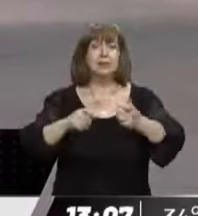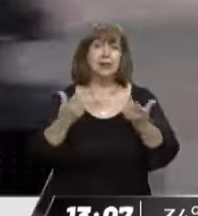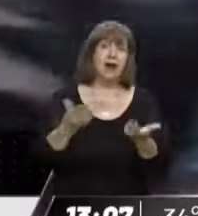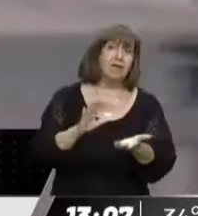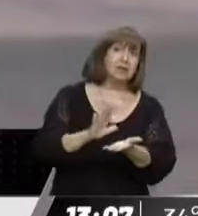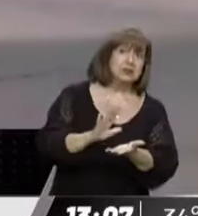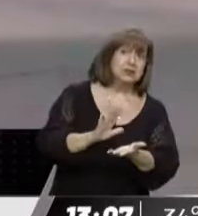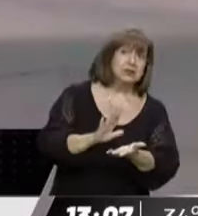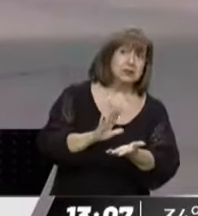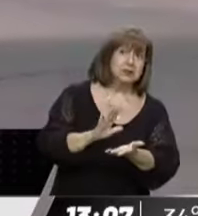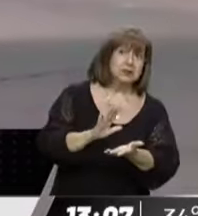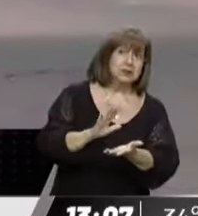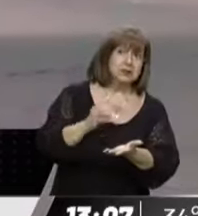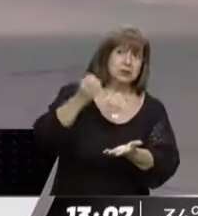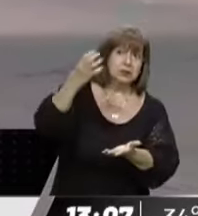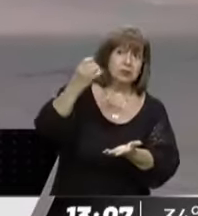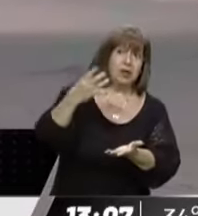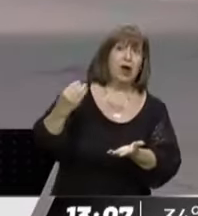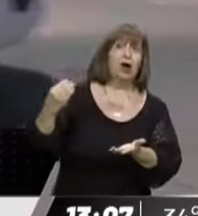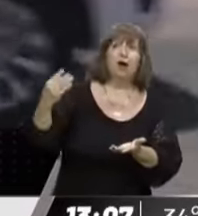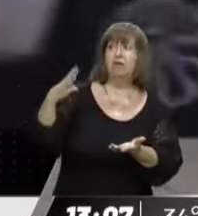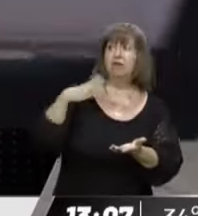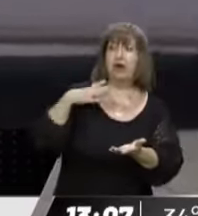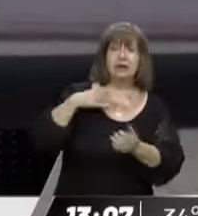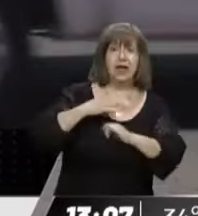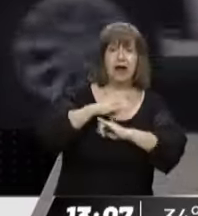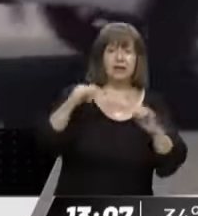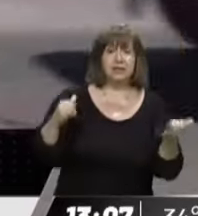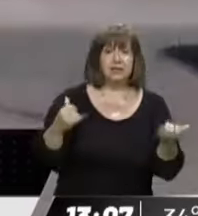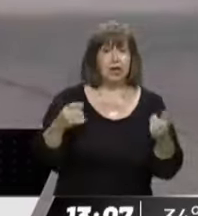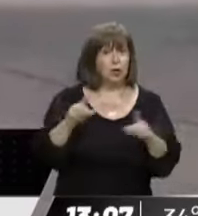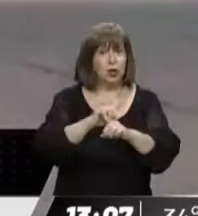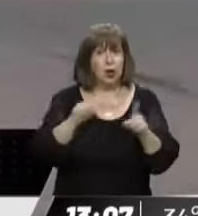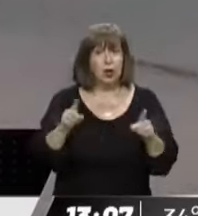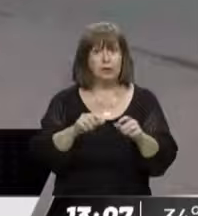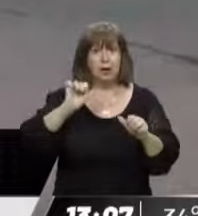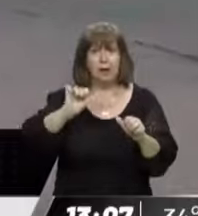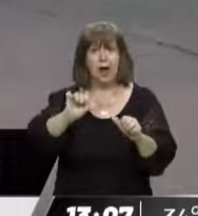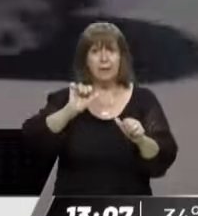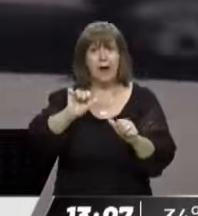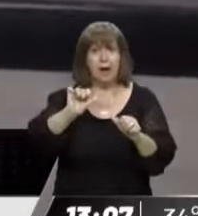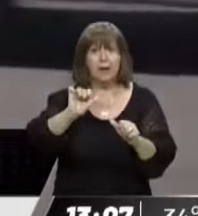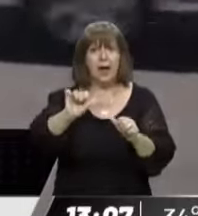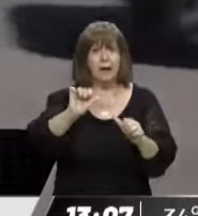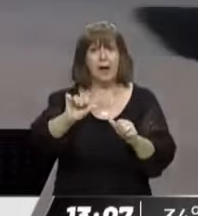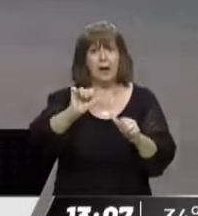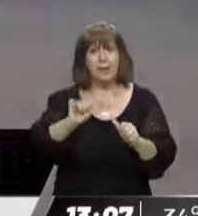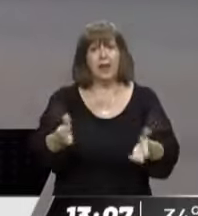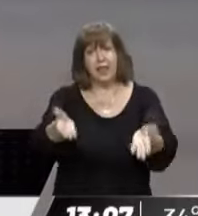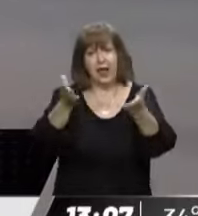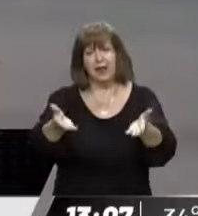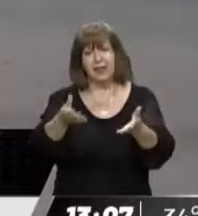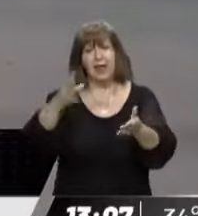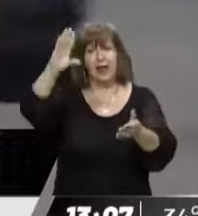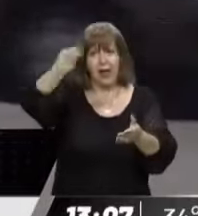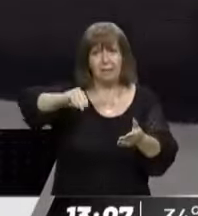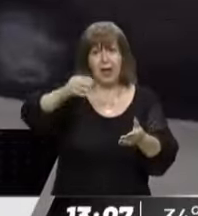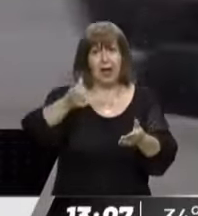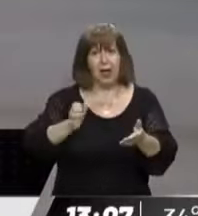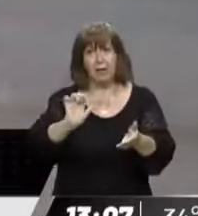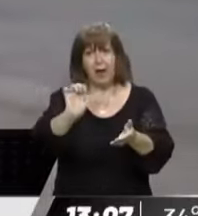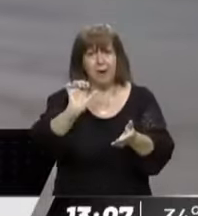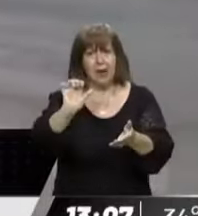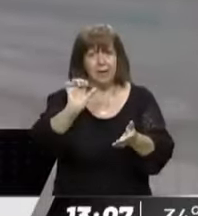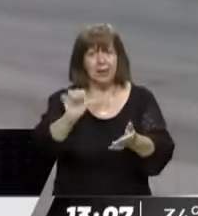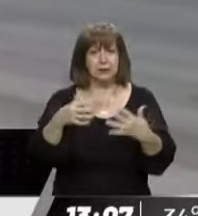solamente su semáforo porque no se han enterado de la situación y no los otros conductores advierten y le tocan bocina para que avancen me entienden hasta